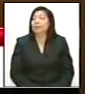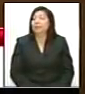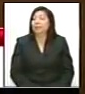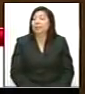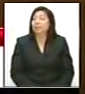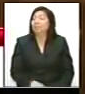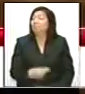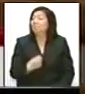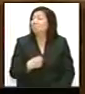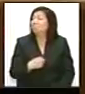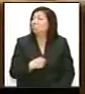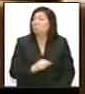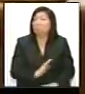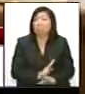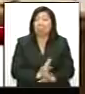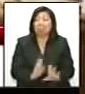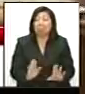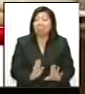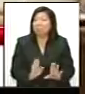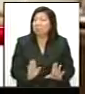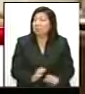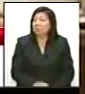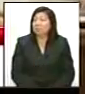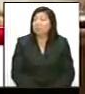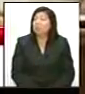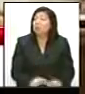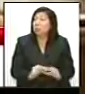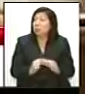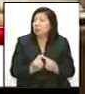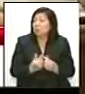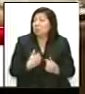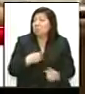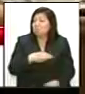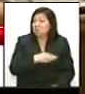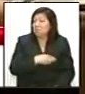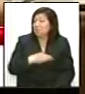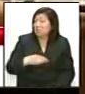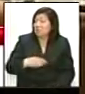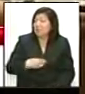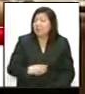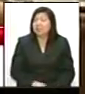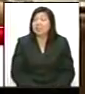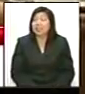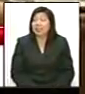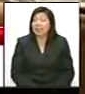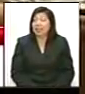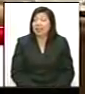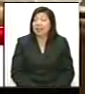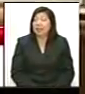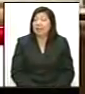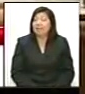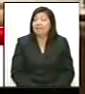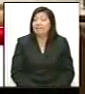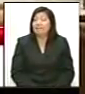nosotros no tenemos ningún inconveniente como sector, con su venia, para